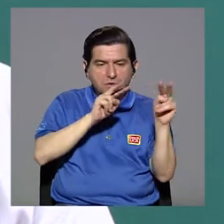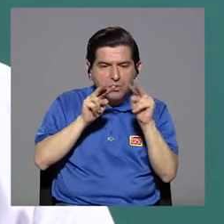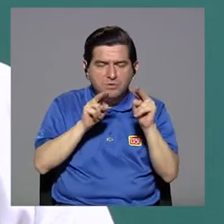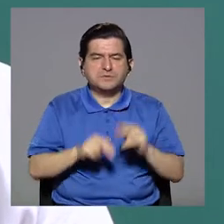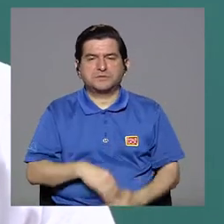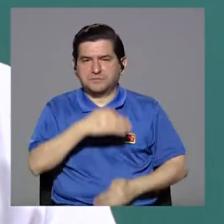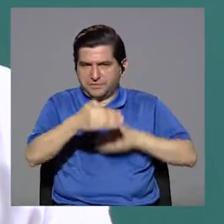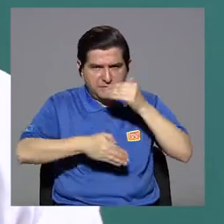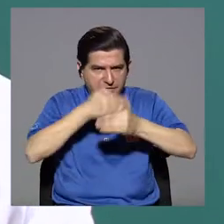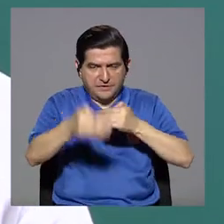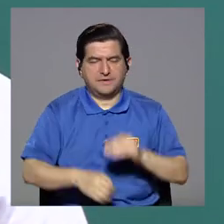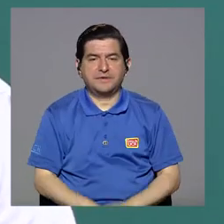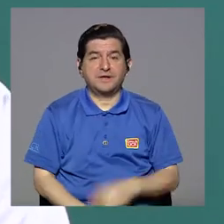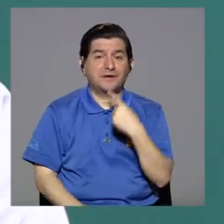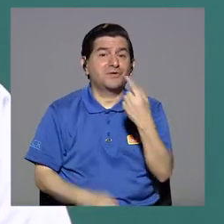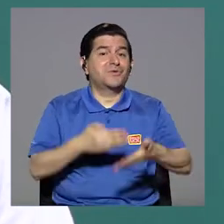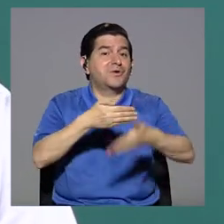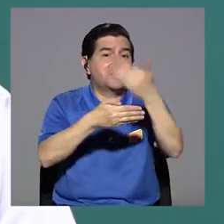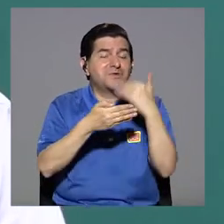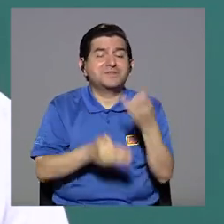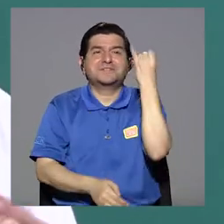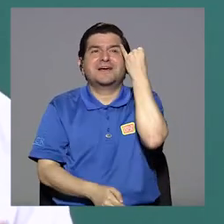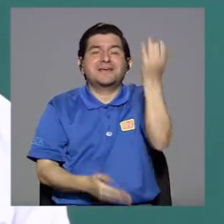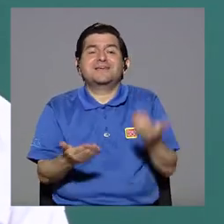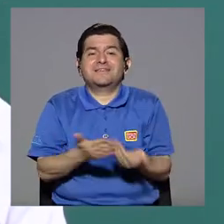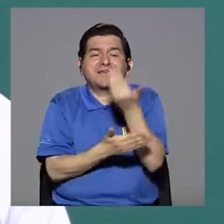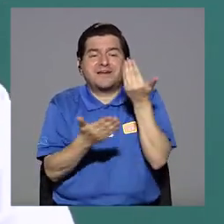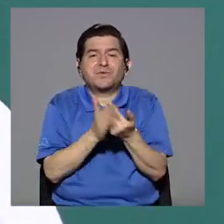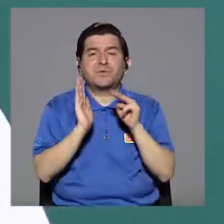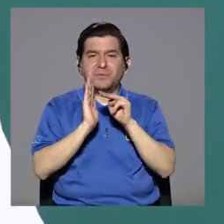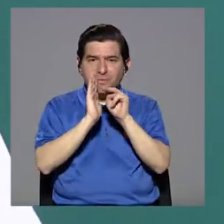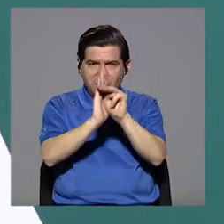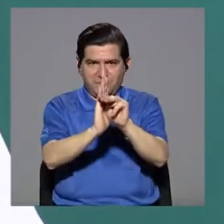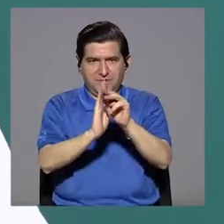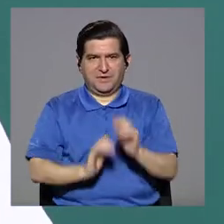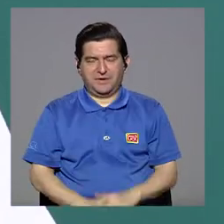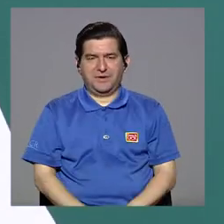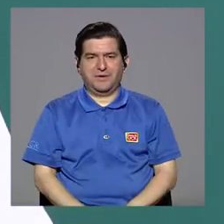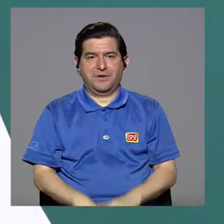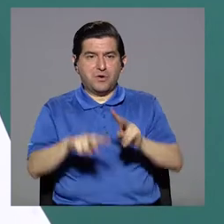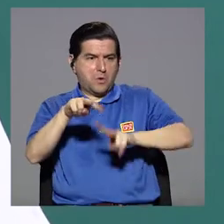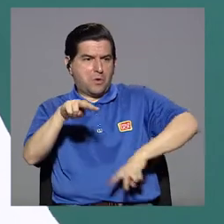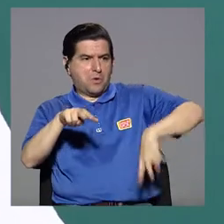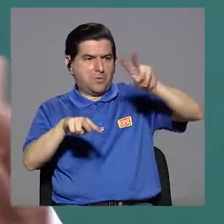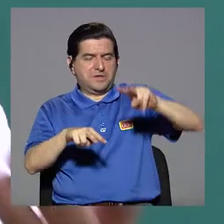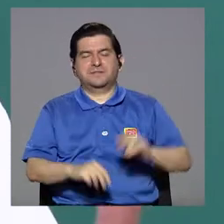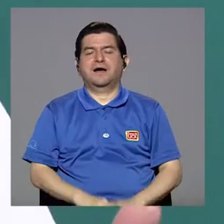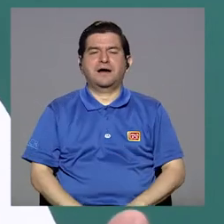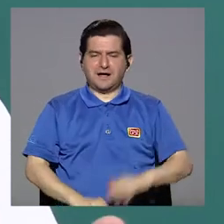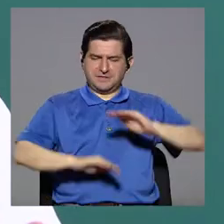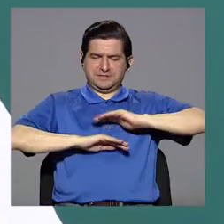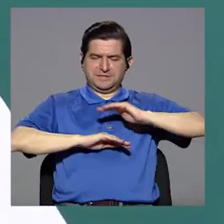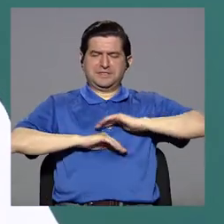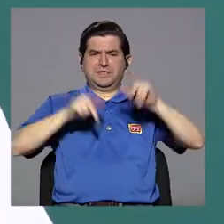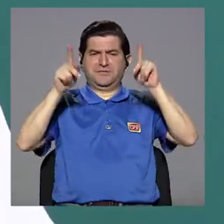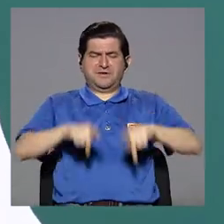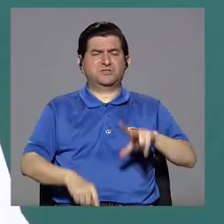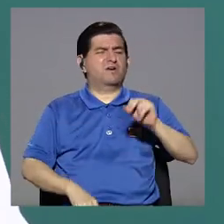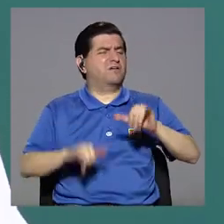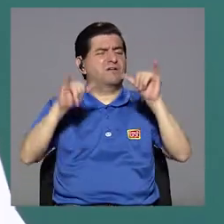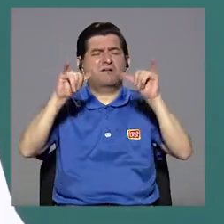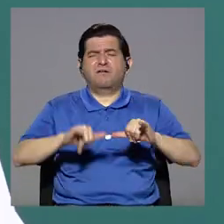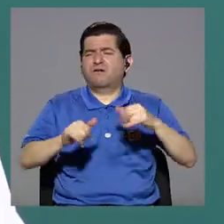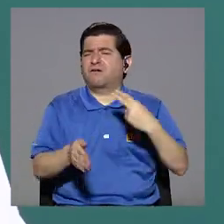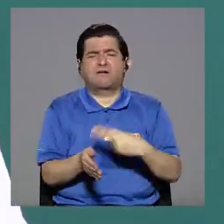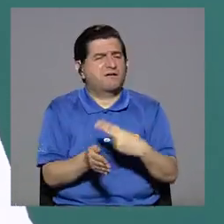estamos viendo toda la idea como lo mencionaba usted era una modalidad nueva en la cual una ventaja de satisfacción para el paciente de que no